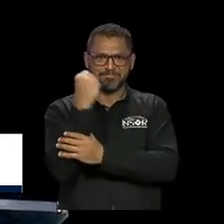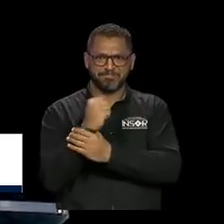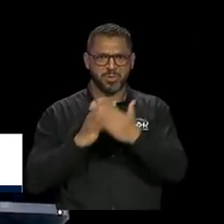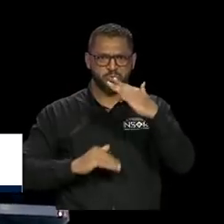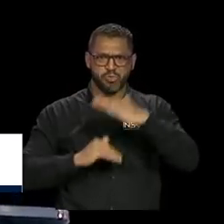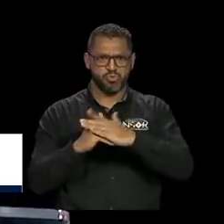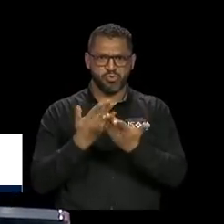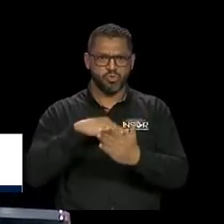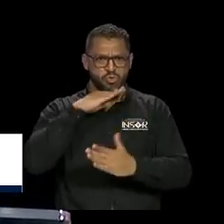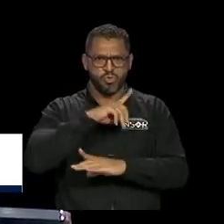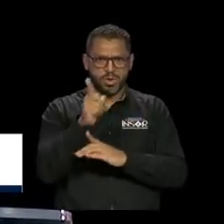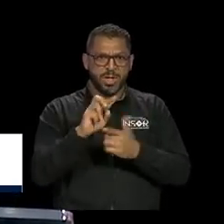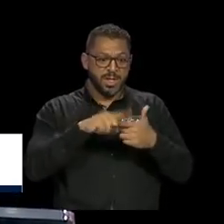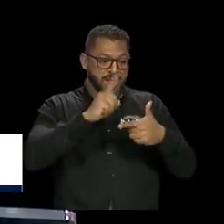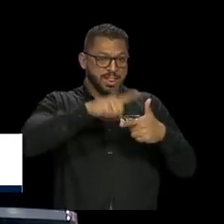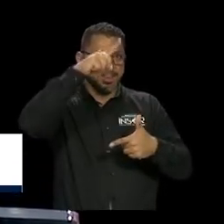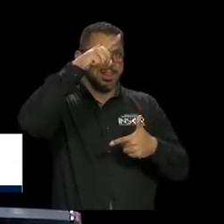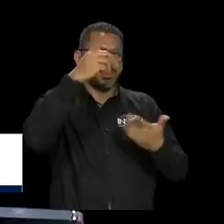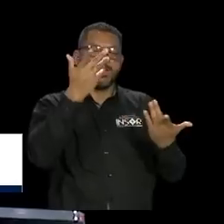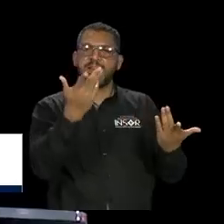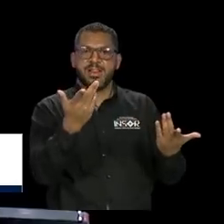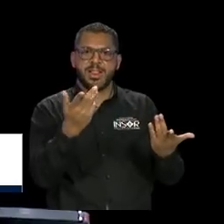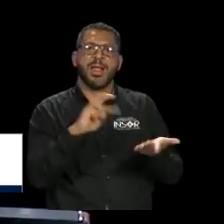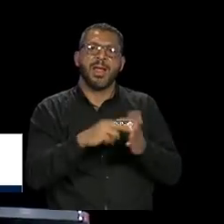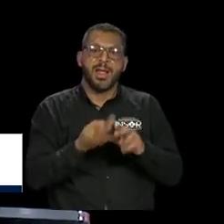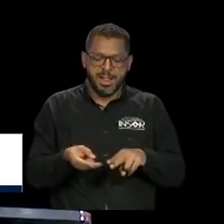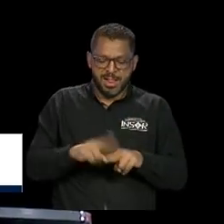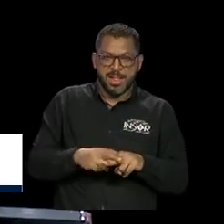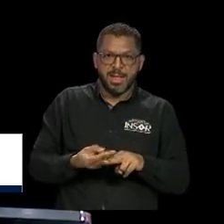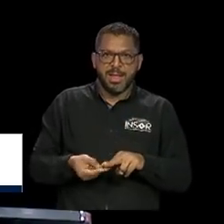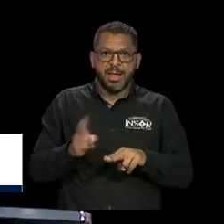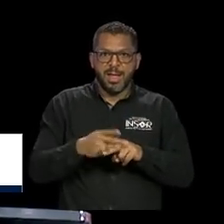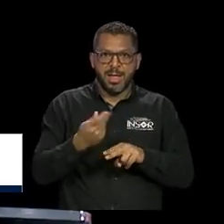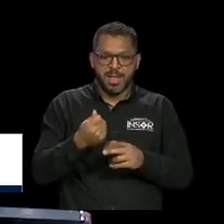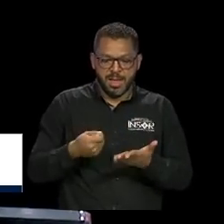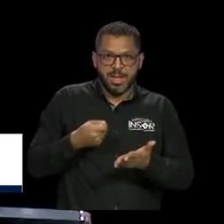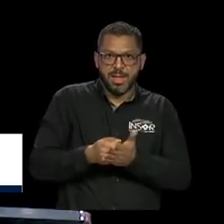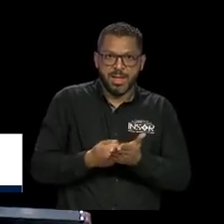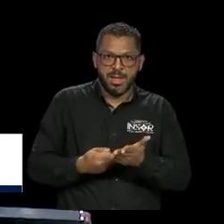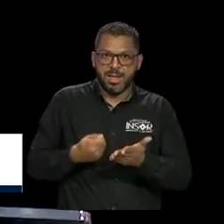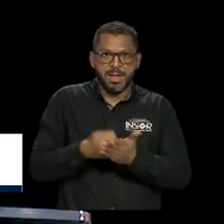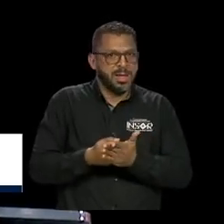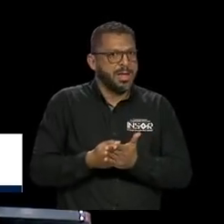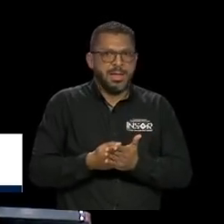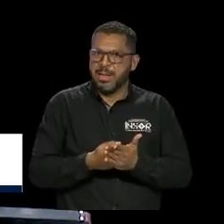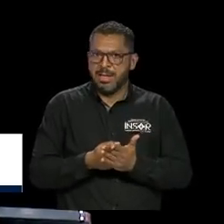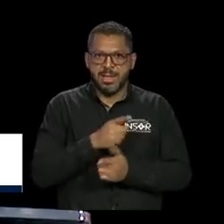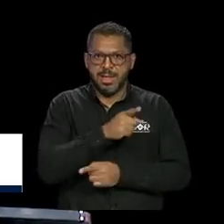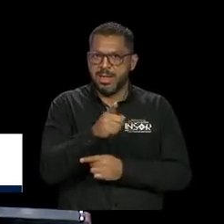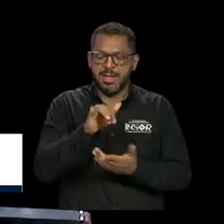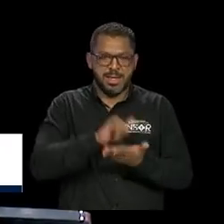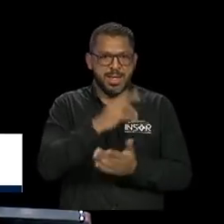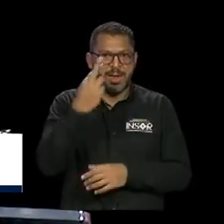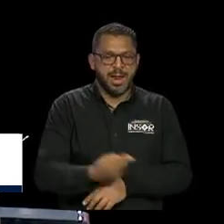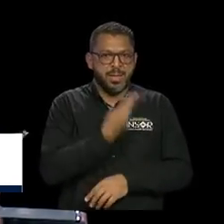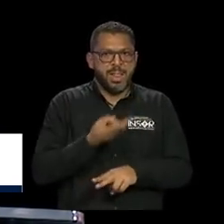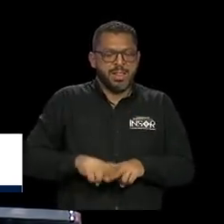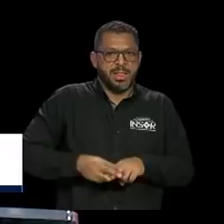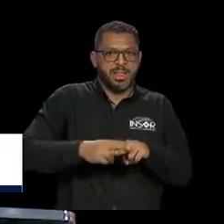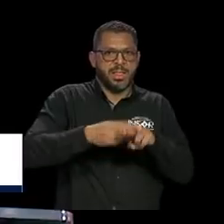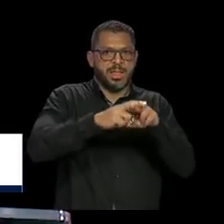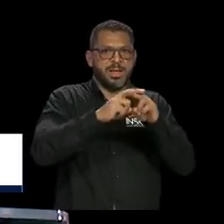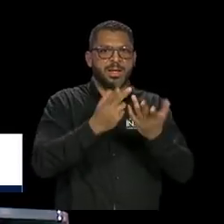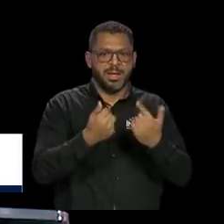de ahí la necesidad de estar subiendo permanentemente las tarifas dejando a la población con más